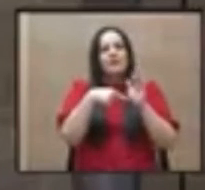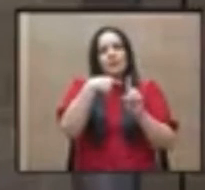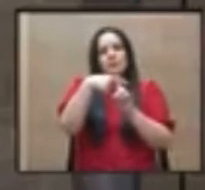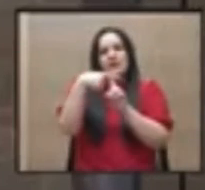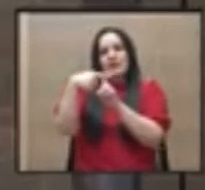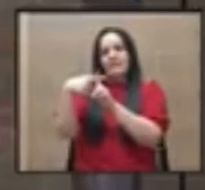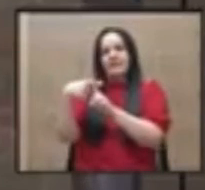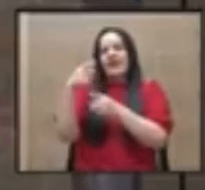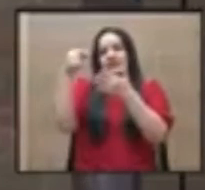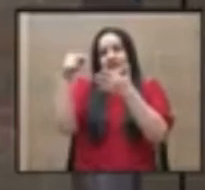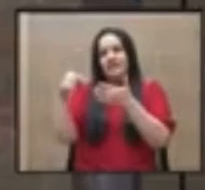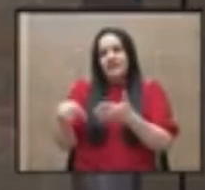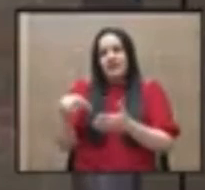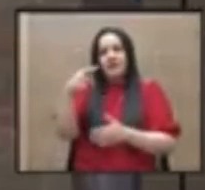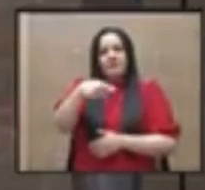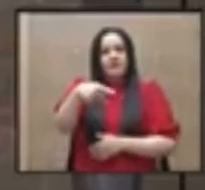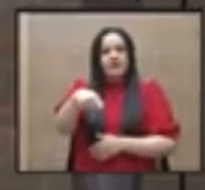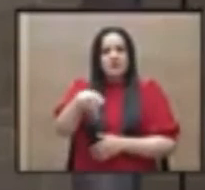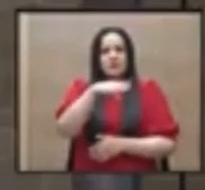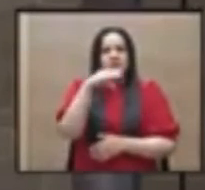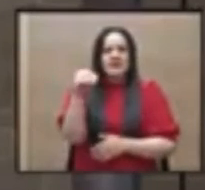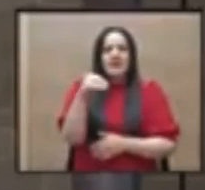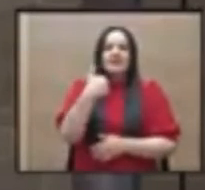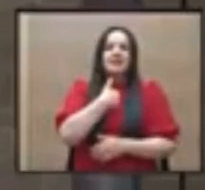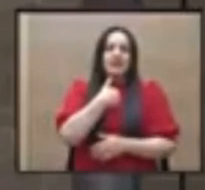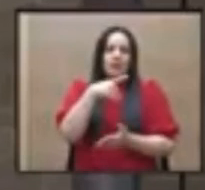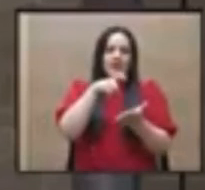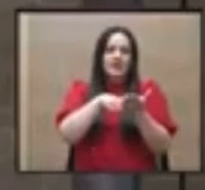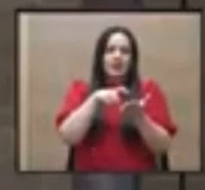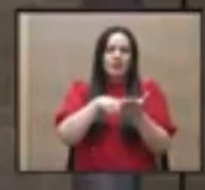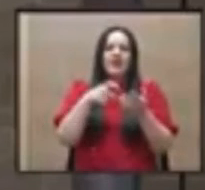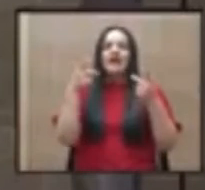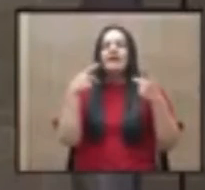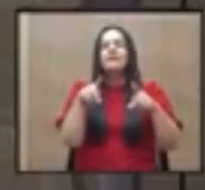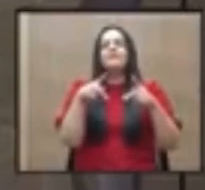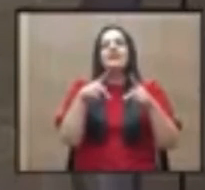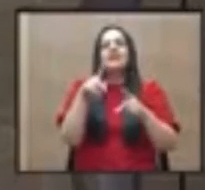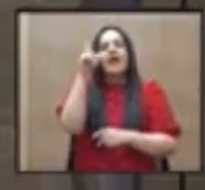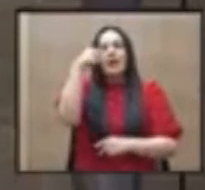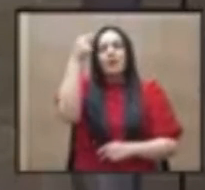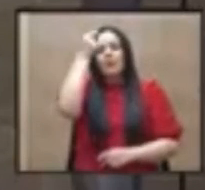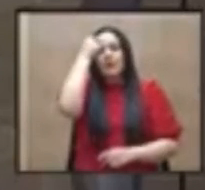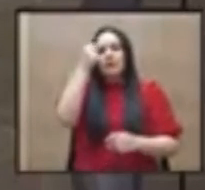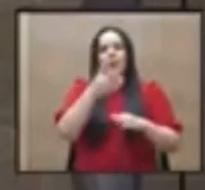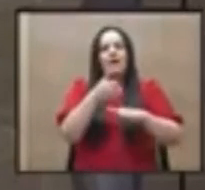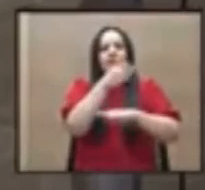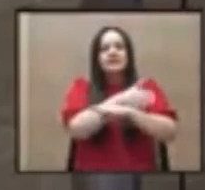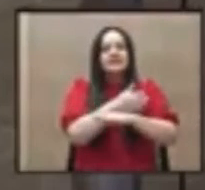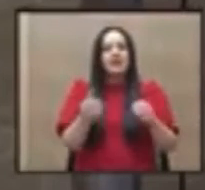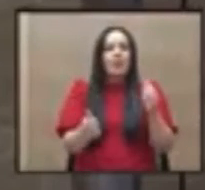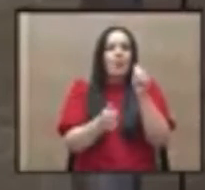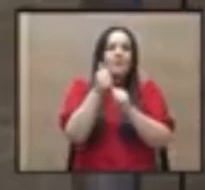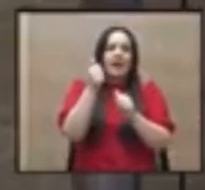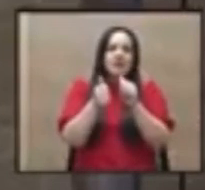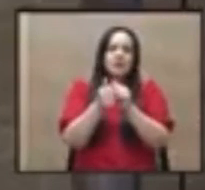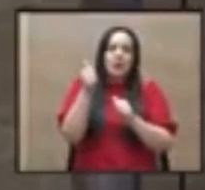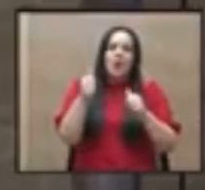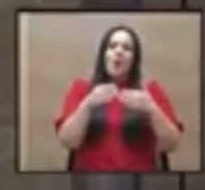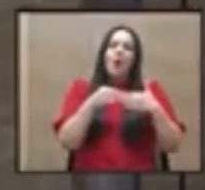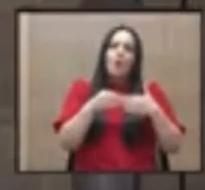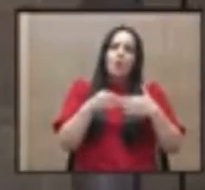calificadoras de riesgo y tenedores de la deuda que le permitan al gobierno avanzar con mayor holgura en